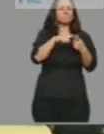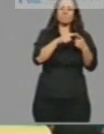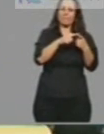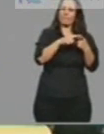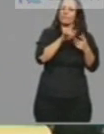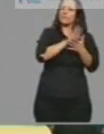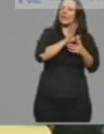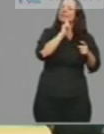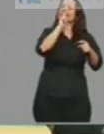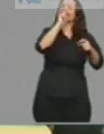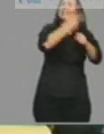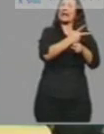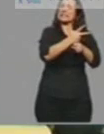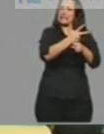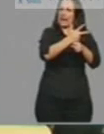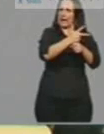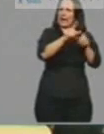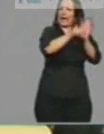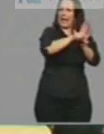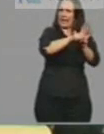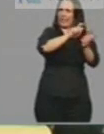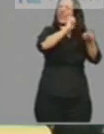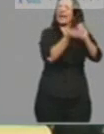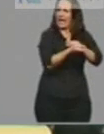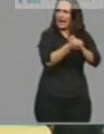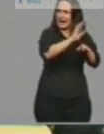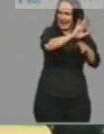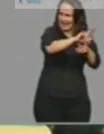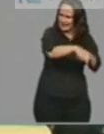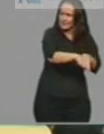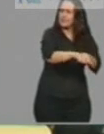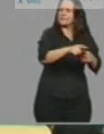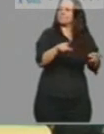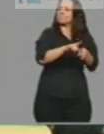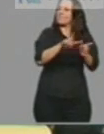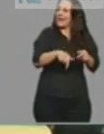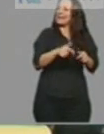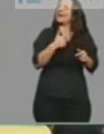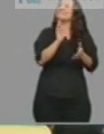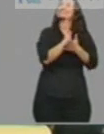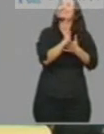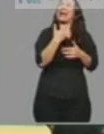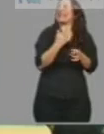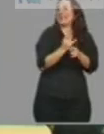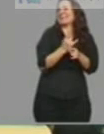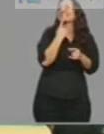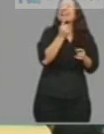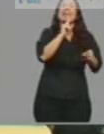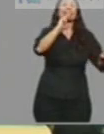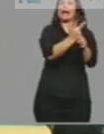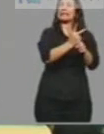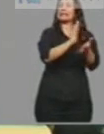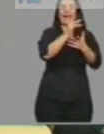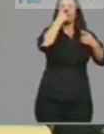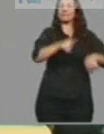de una tercera ley de canje. Espero que, como decimos aquí en la Argentina, la tercera sea la vencida y podamos